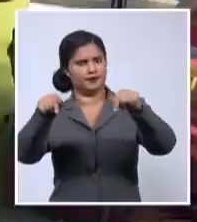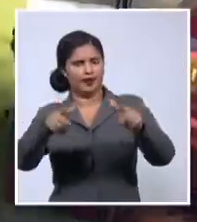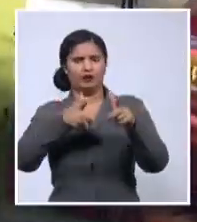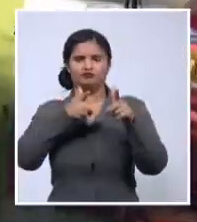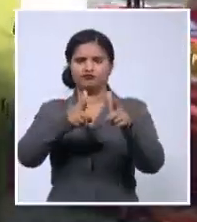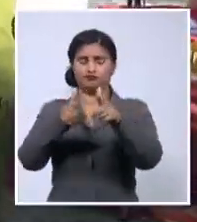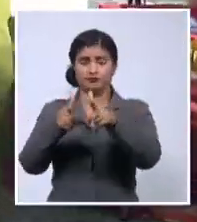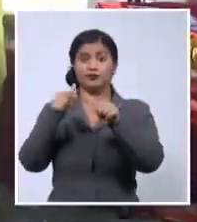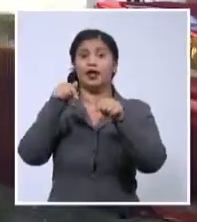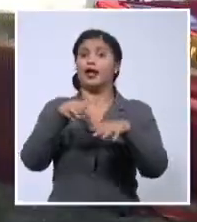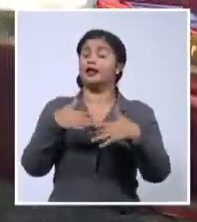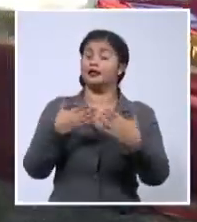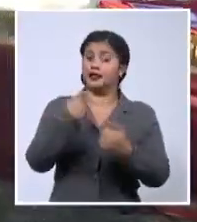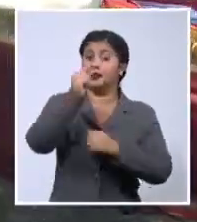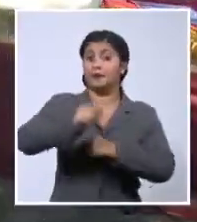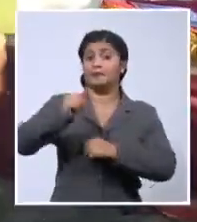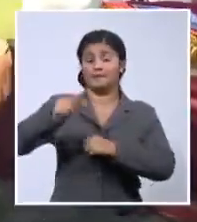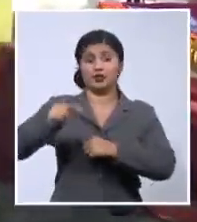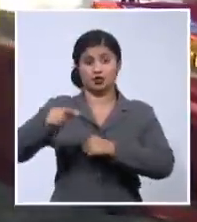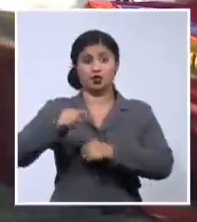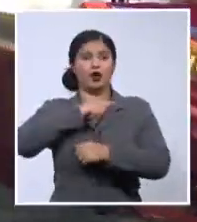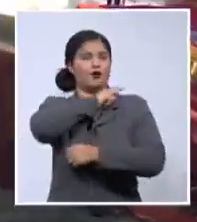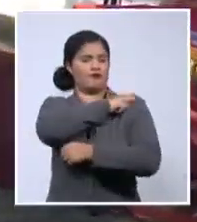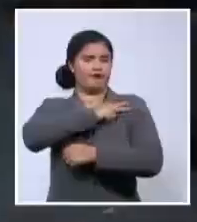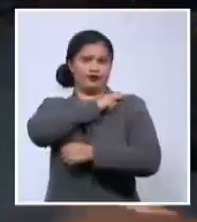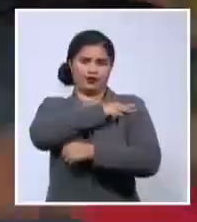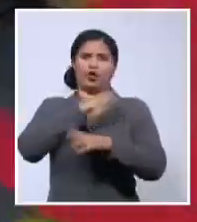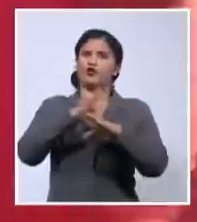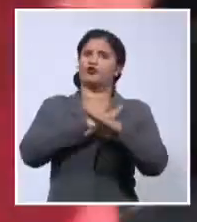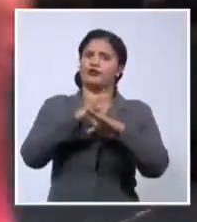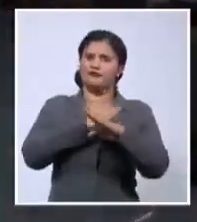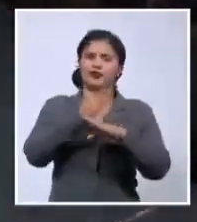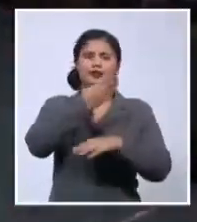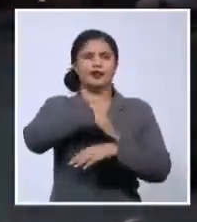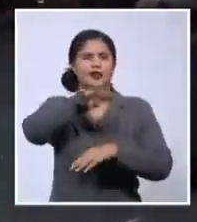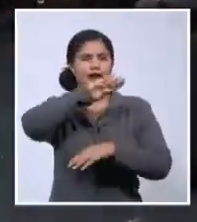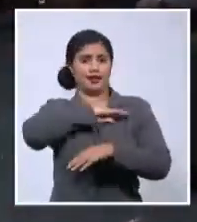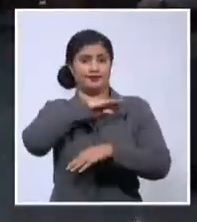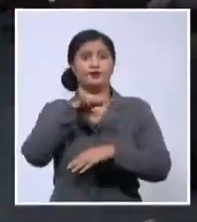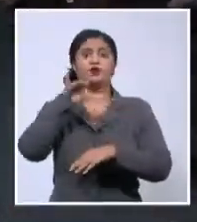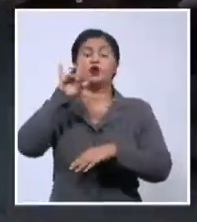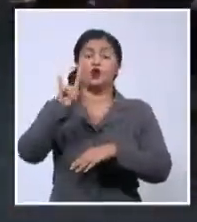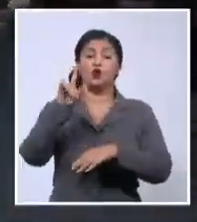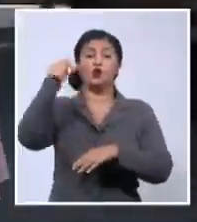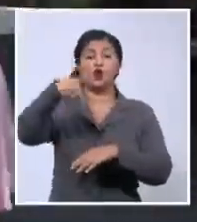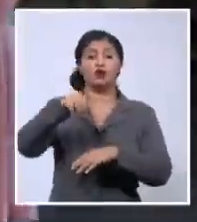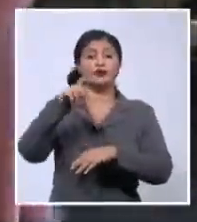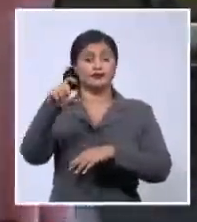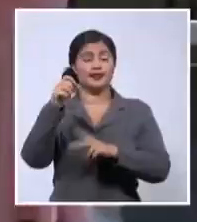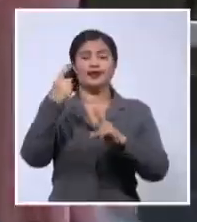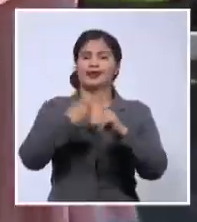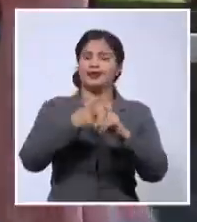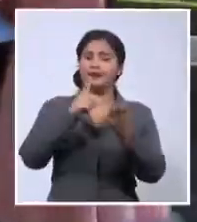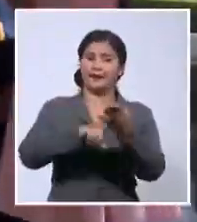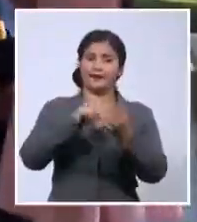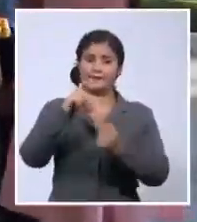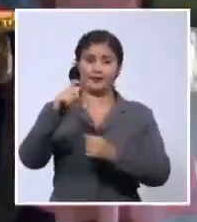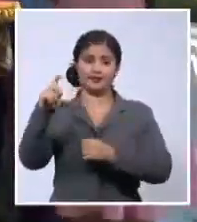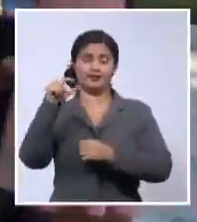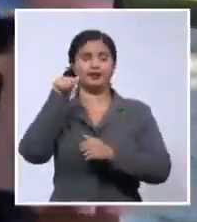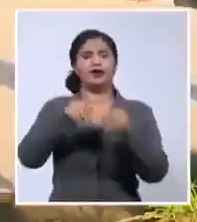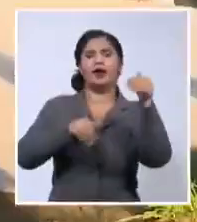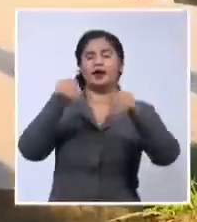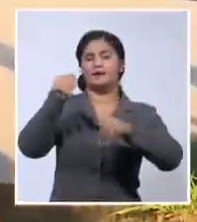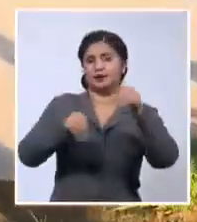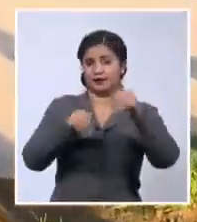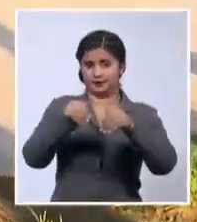nuevos militantes recibieron su carnet de la UJC y el partido de manos de Federico Hernández, presidente del Consejo de Defensa